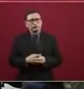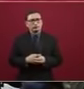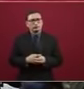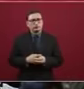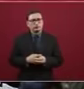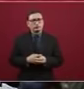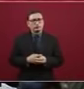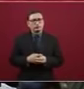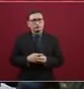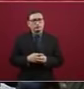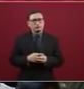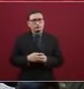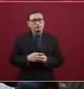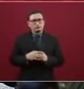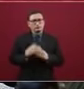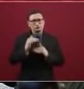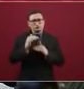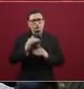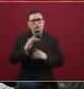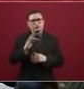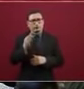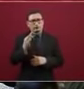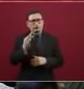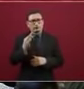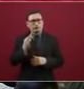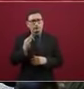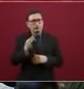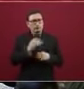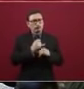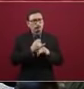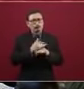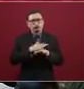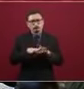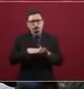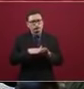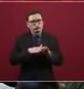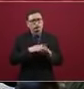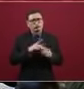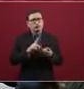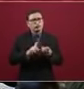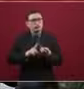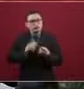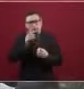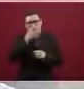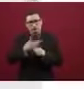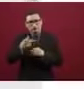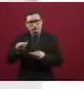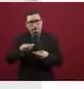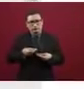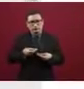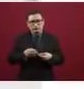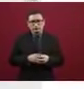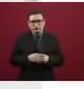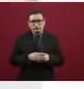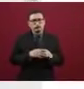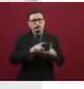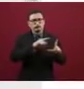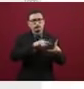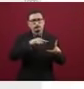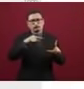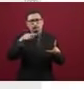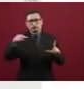hasta febrero, que son con datos del secretariado. Con datos